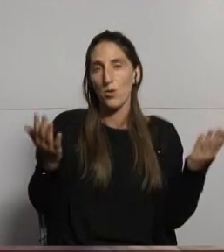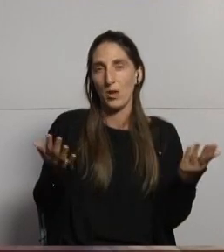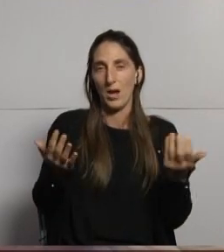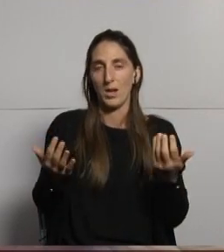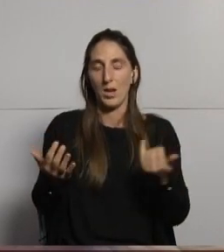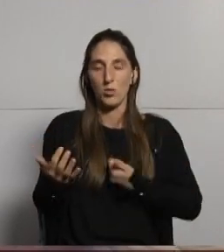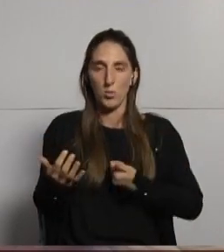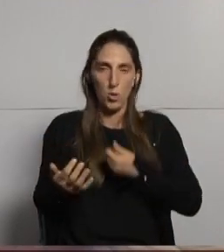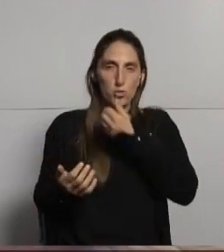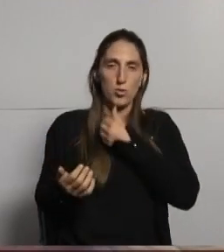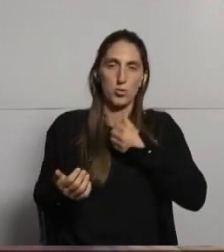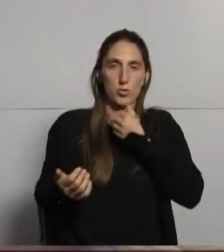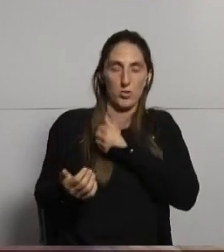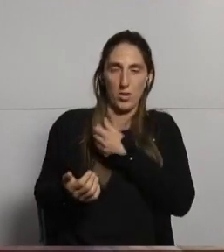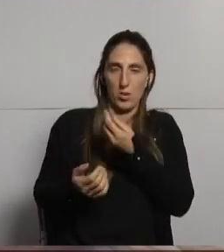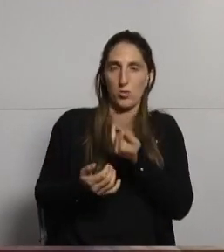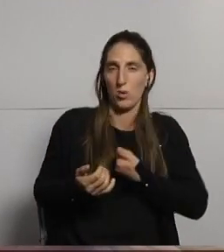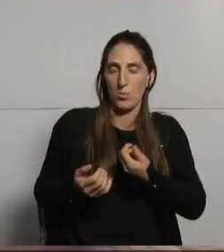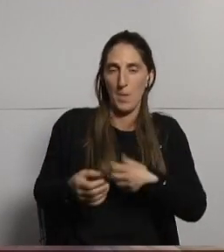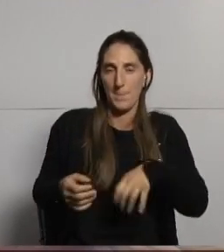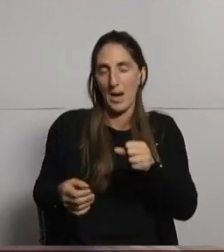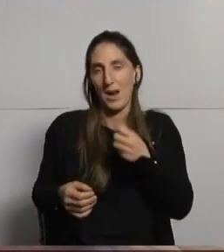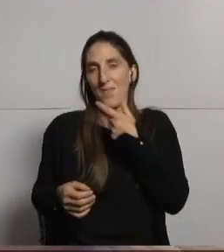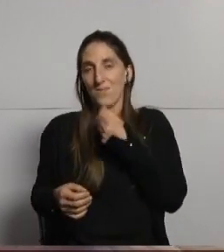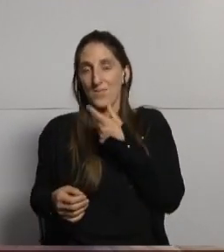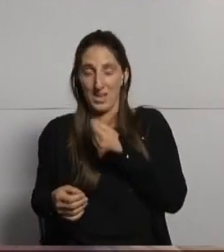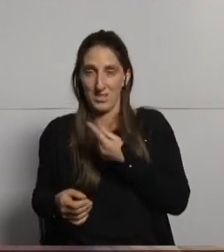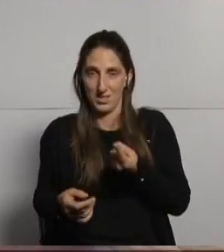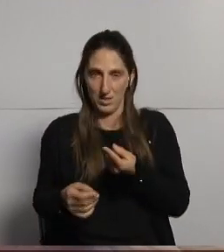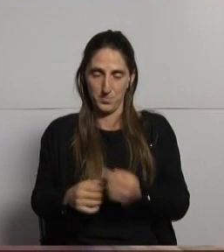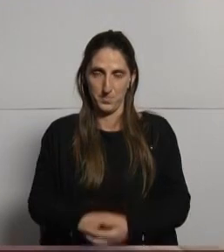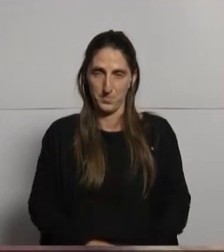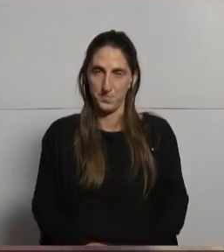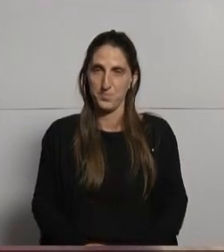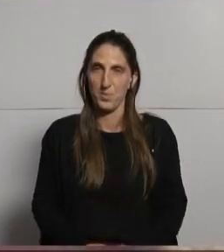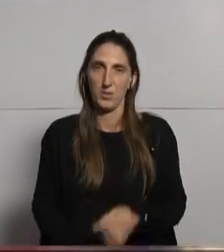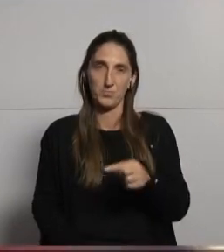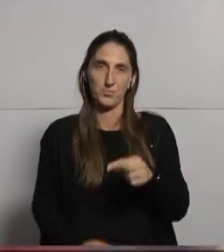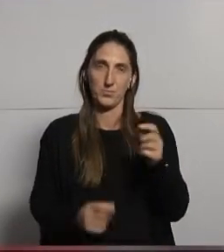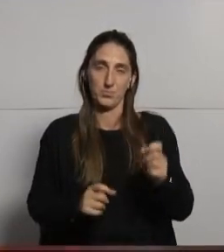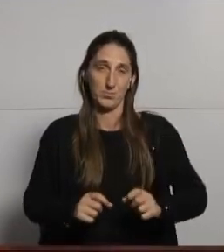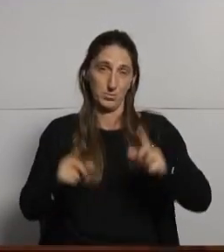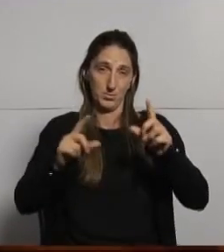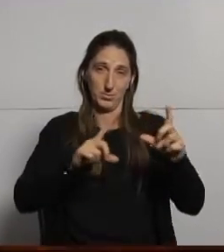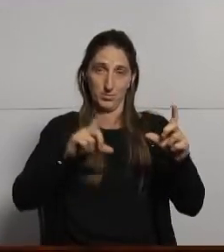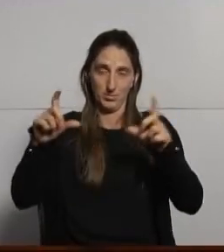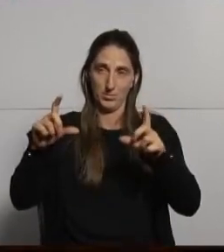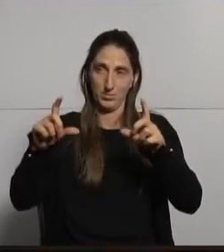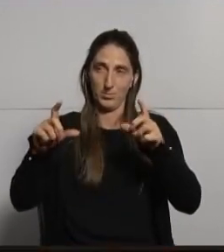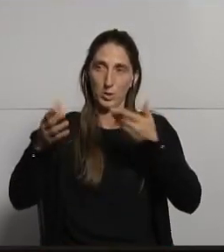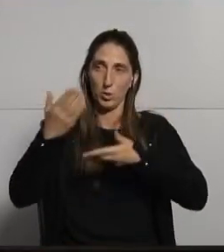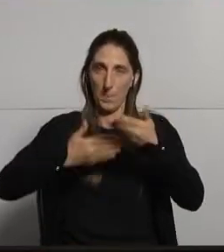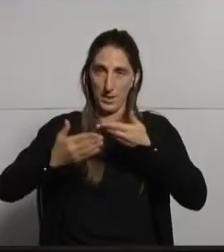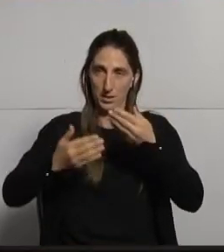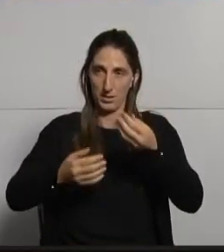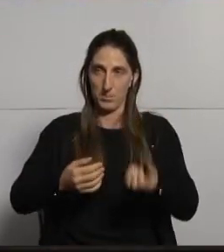lo solucionaría, cómo la gestión se puede hacer más inteligente, más eficiente por ese lado. Les voy a compartir mi escritorio para que vean la